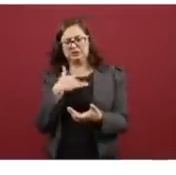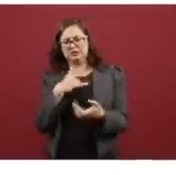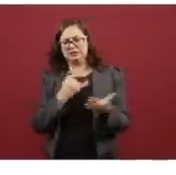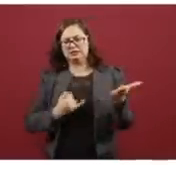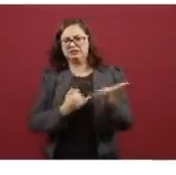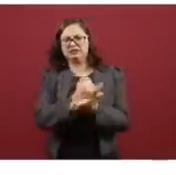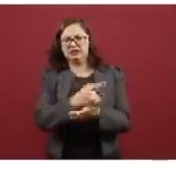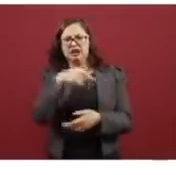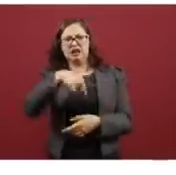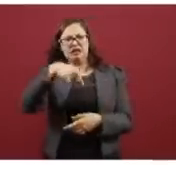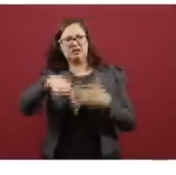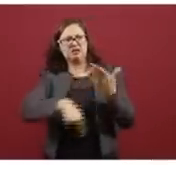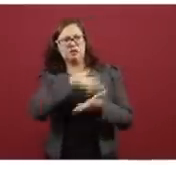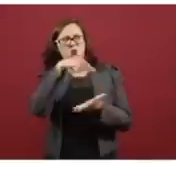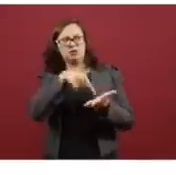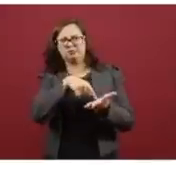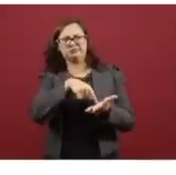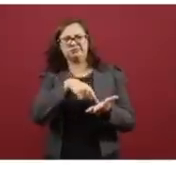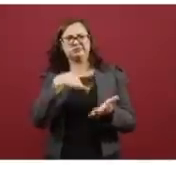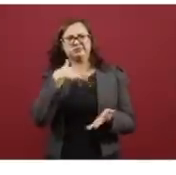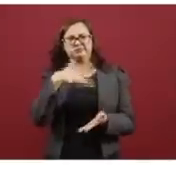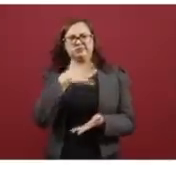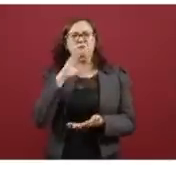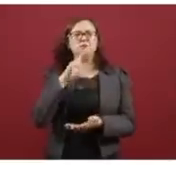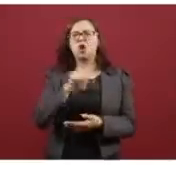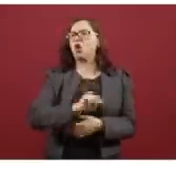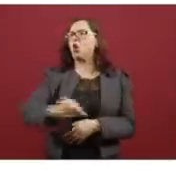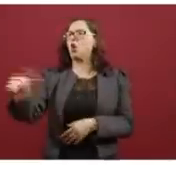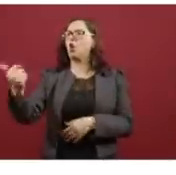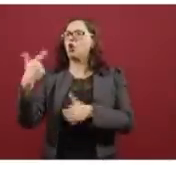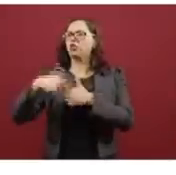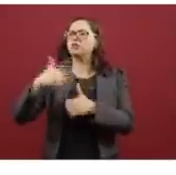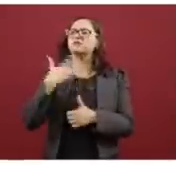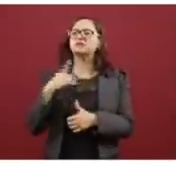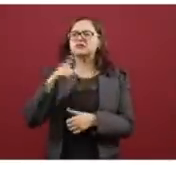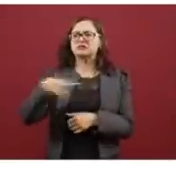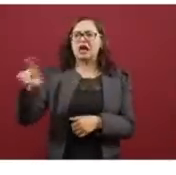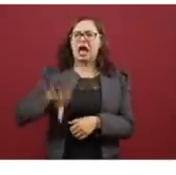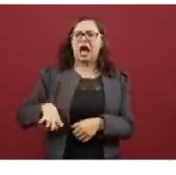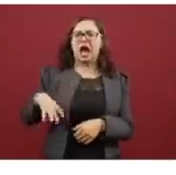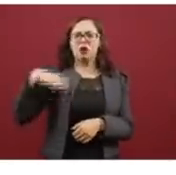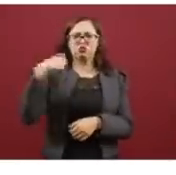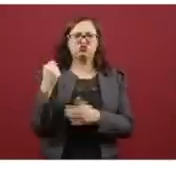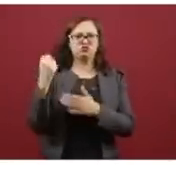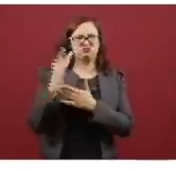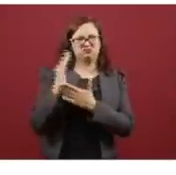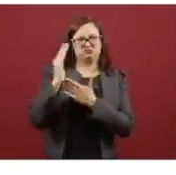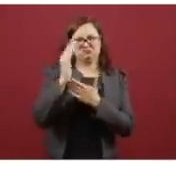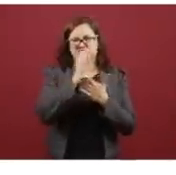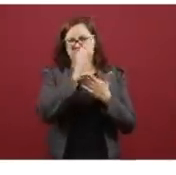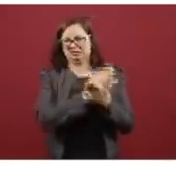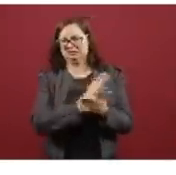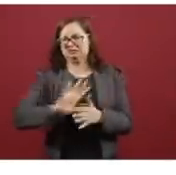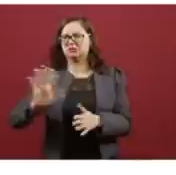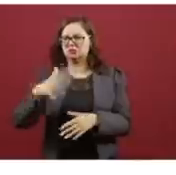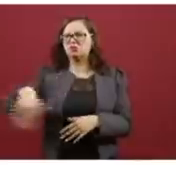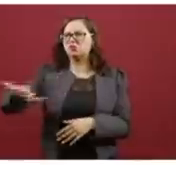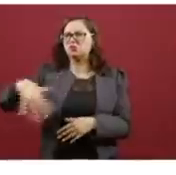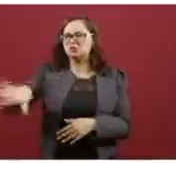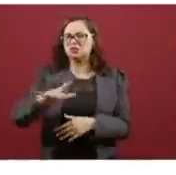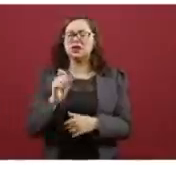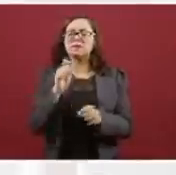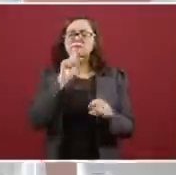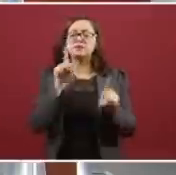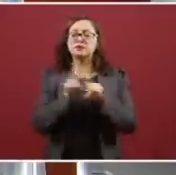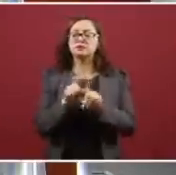estamos cargando es adecuado o queremos cambiarnos a una gasolinera que abuse menos de nosotros como consumidores y por último lo vemos por